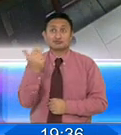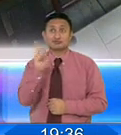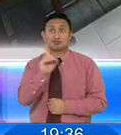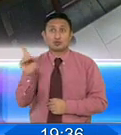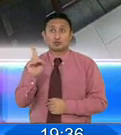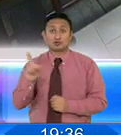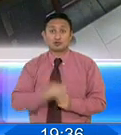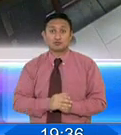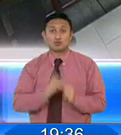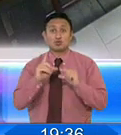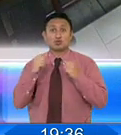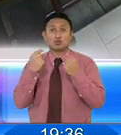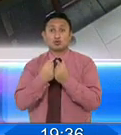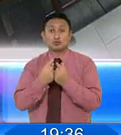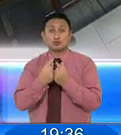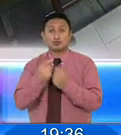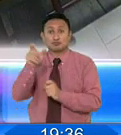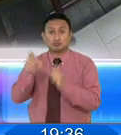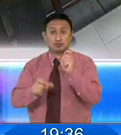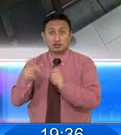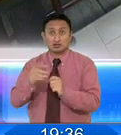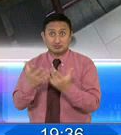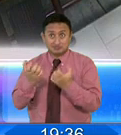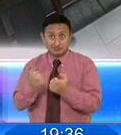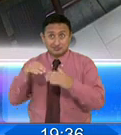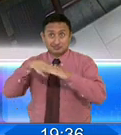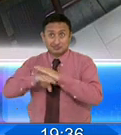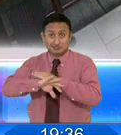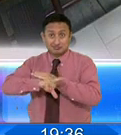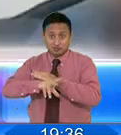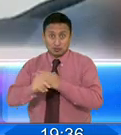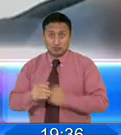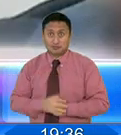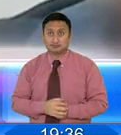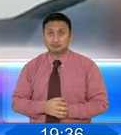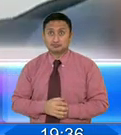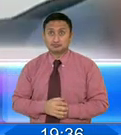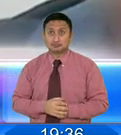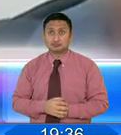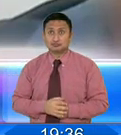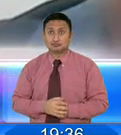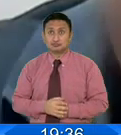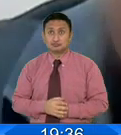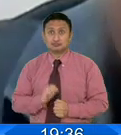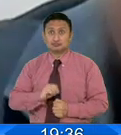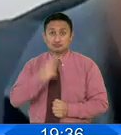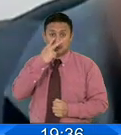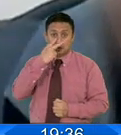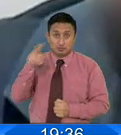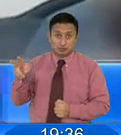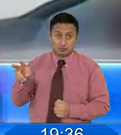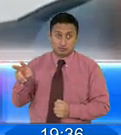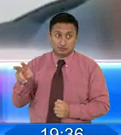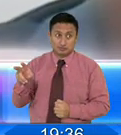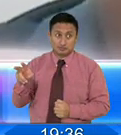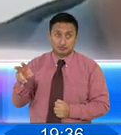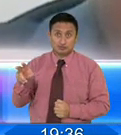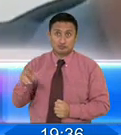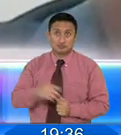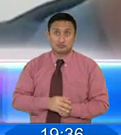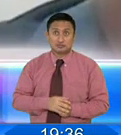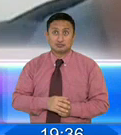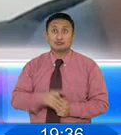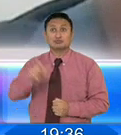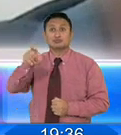un grupo de ampones los que intentaron hacer de las suyas. Cuando nosotros miramos al principio hacia el fondo es porque le estaban quitando